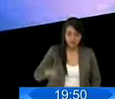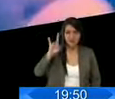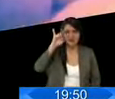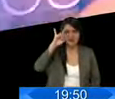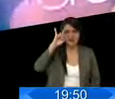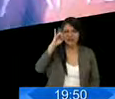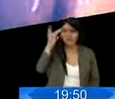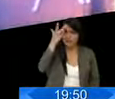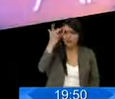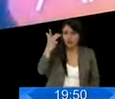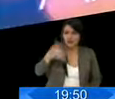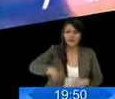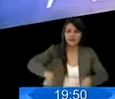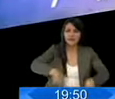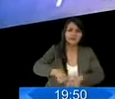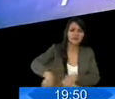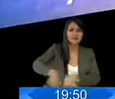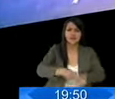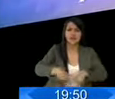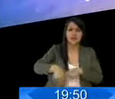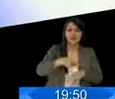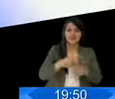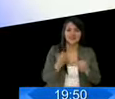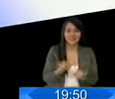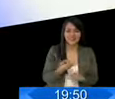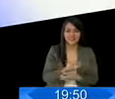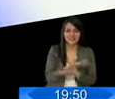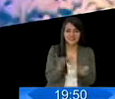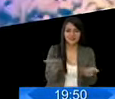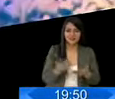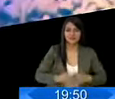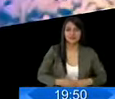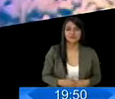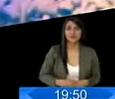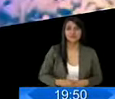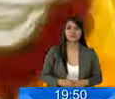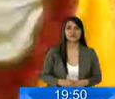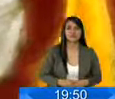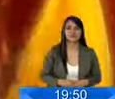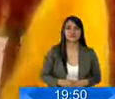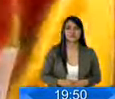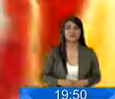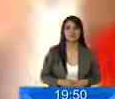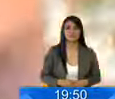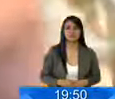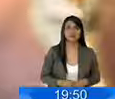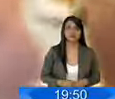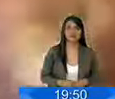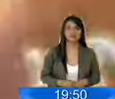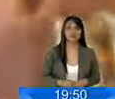qué salen a las calles. Les invitamos a conocer más en el siguiente reportaje.